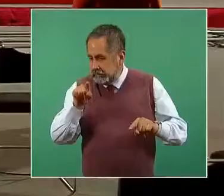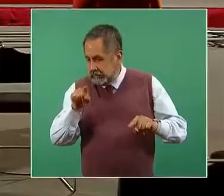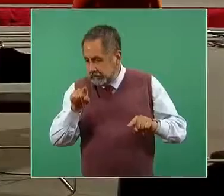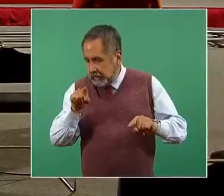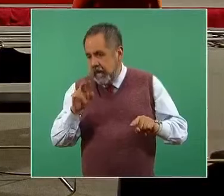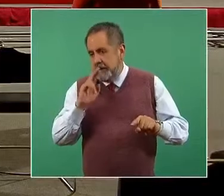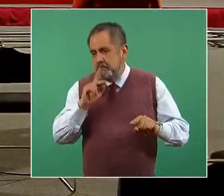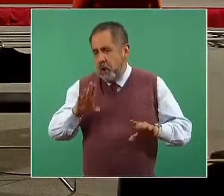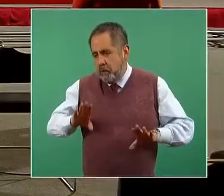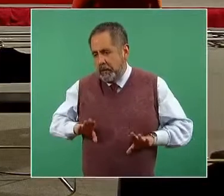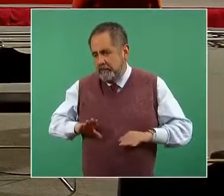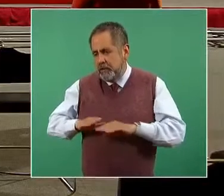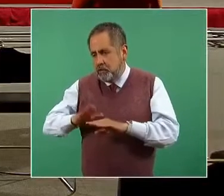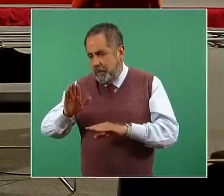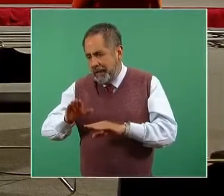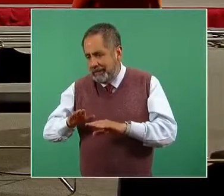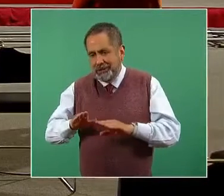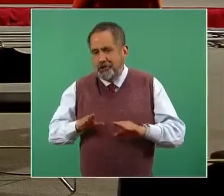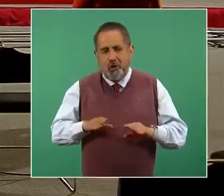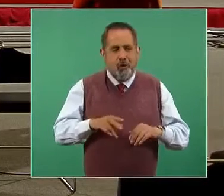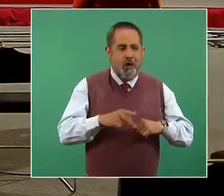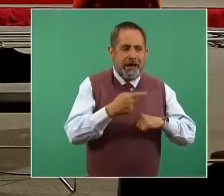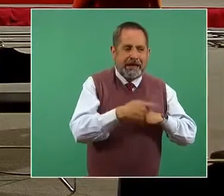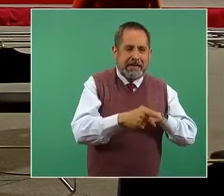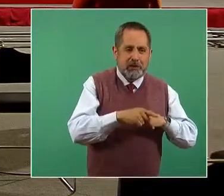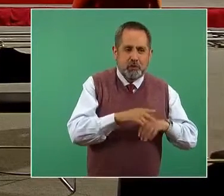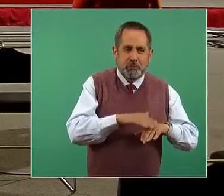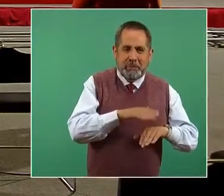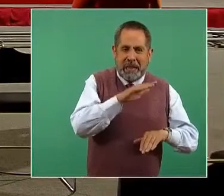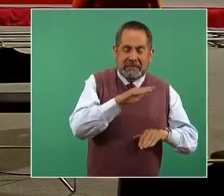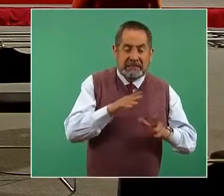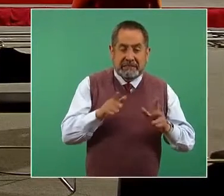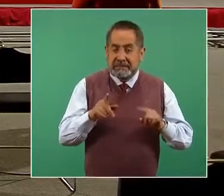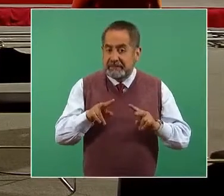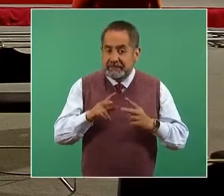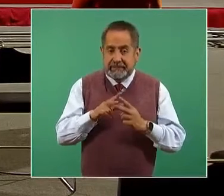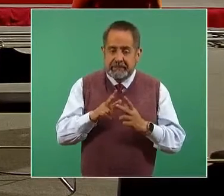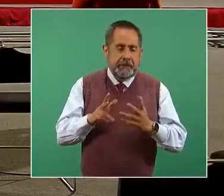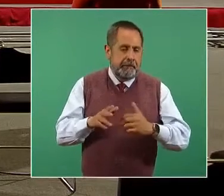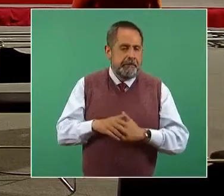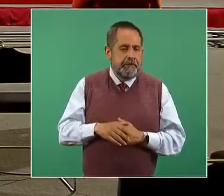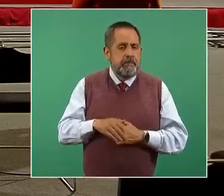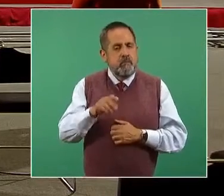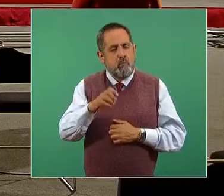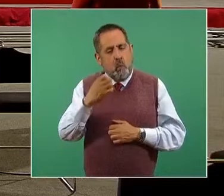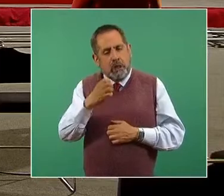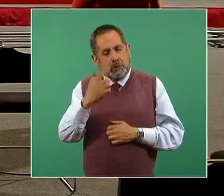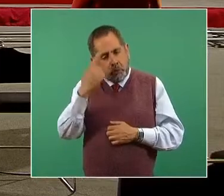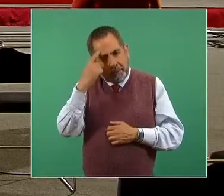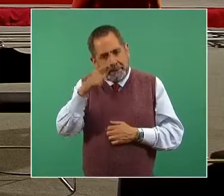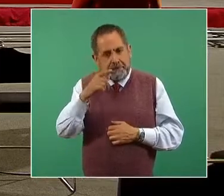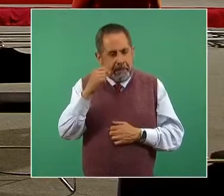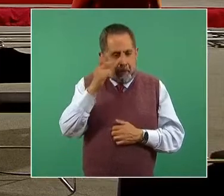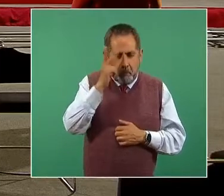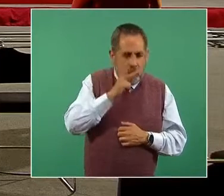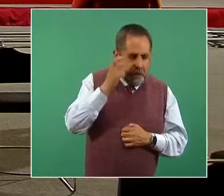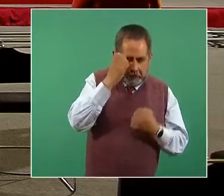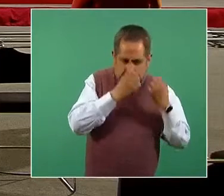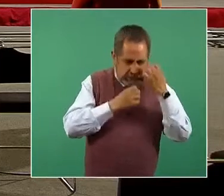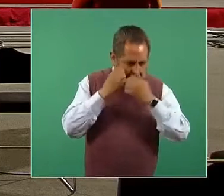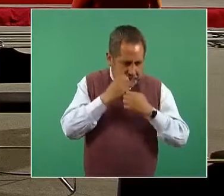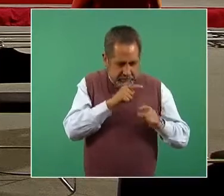otra. El propósito de la investigación clínica, los famosos ensayos clínicos, precisamente